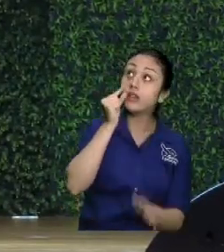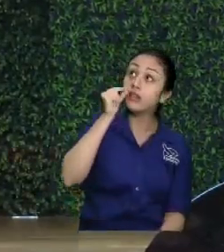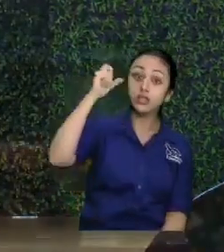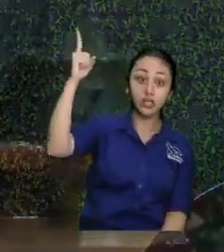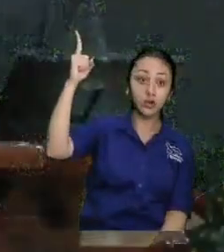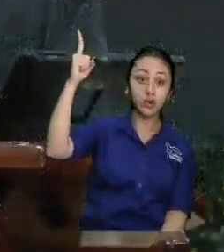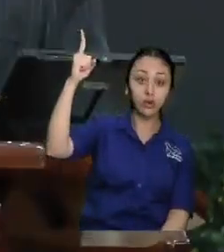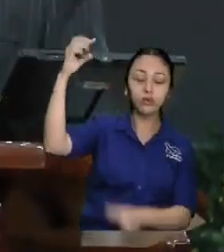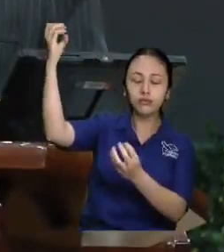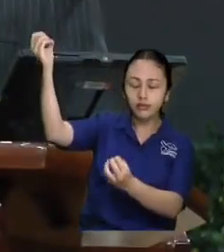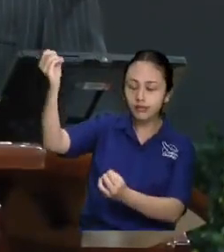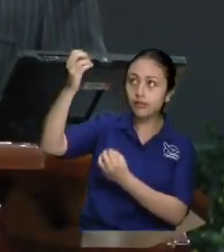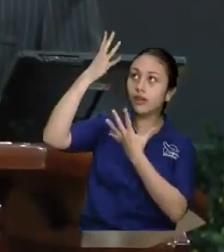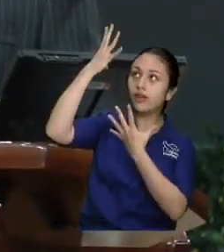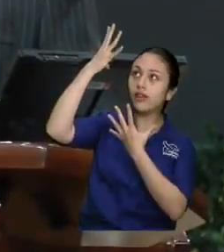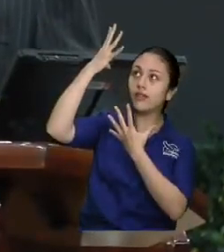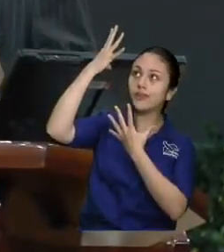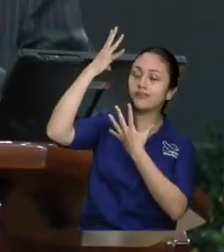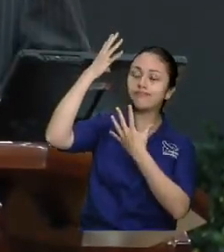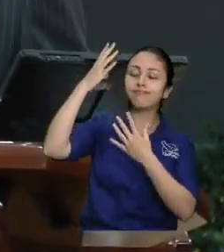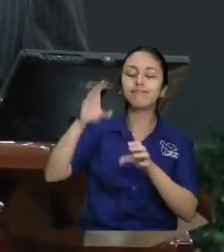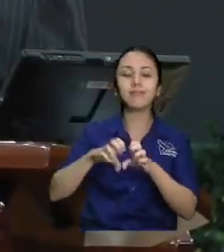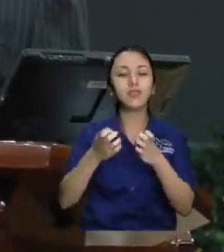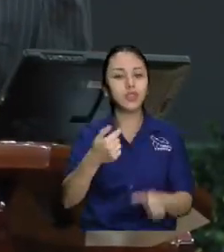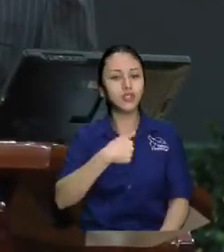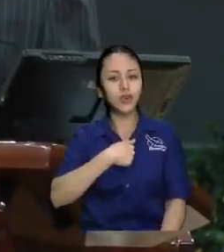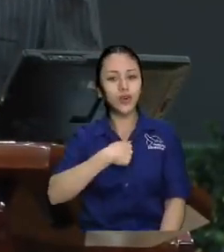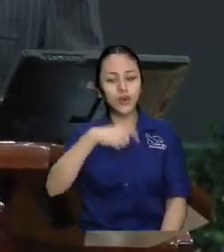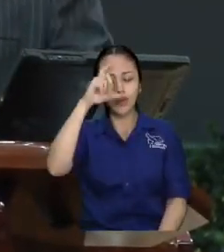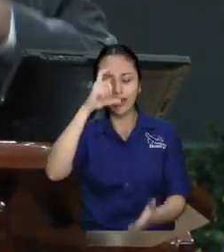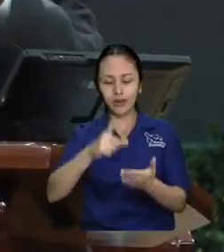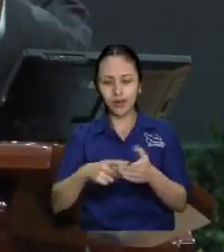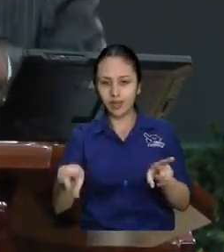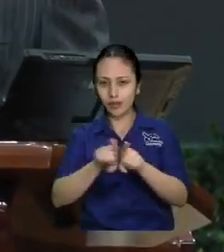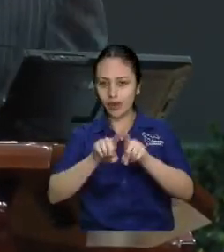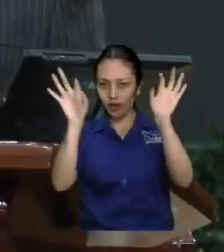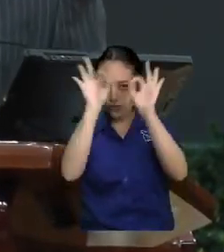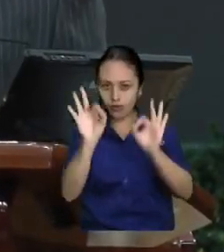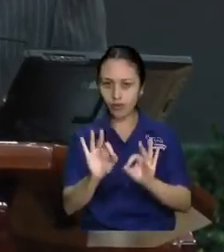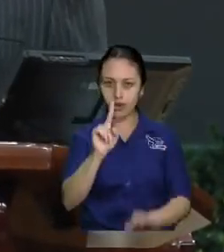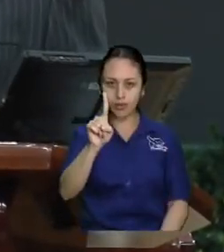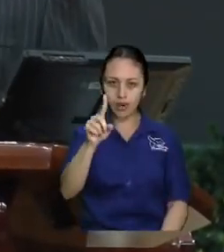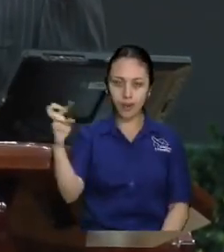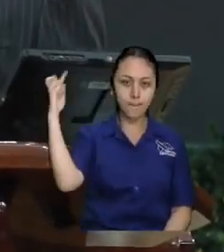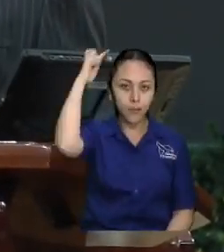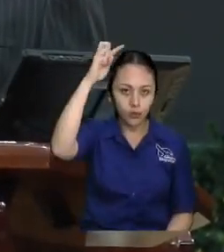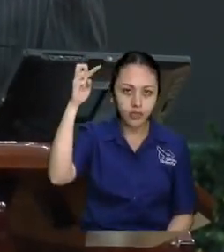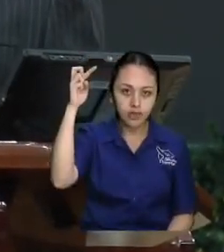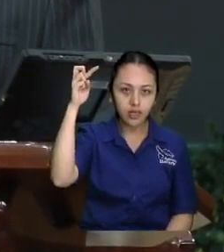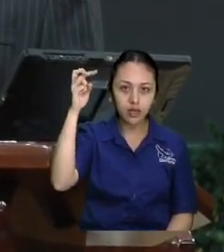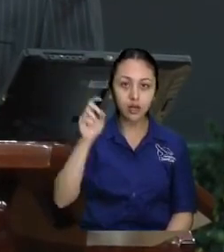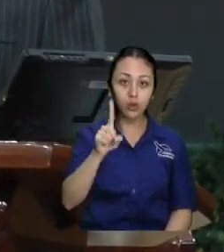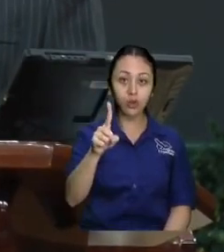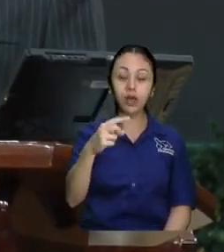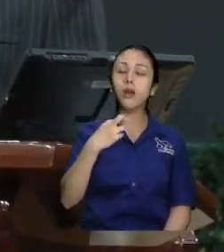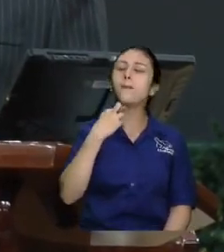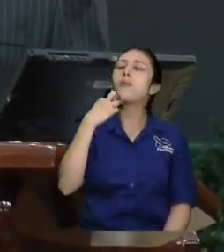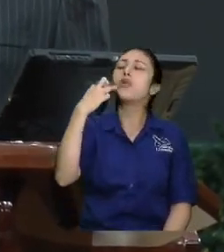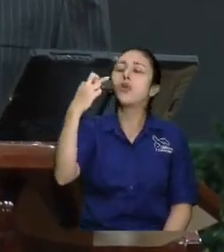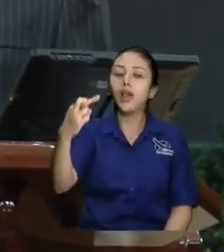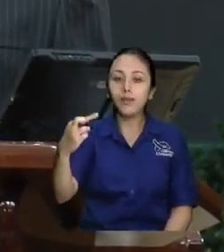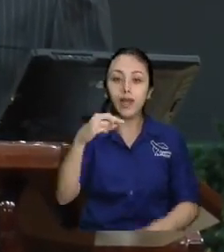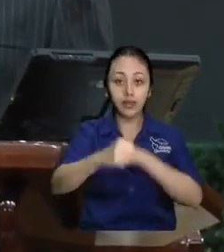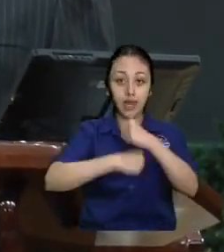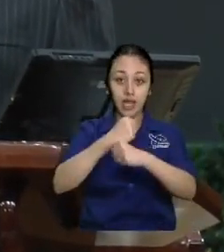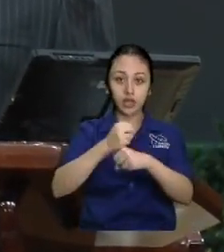un rema. Entonces, yo creo que así es una profecía, así es una proclama, el año del renuevo, y